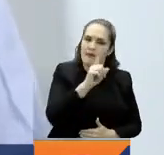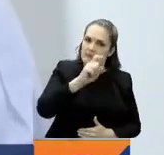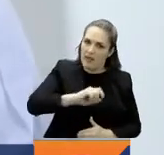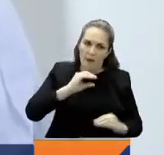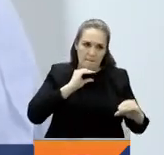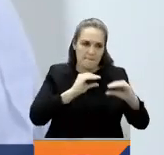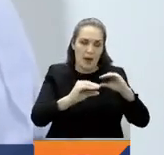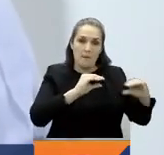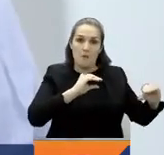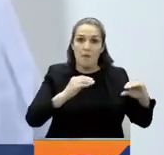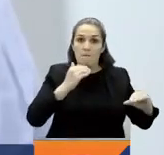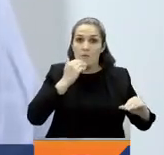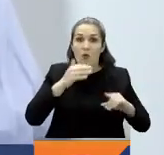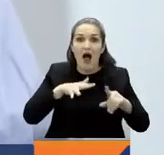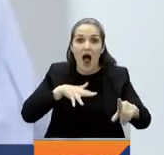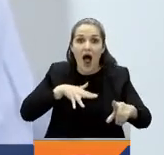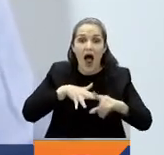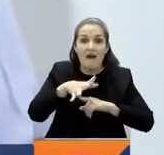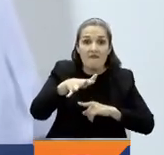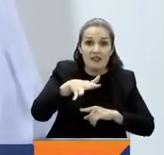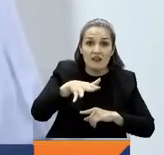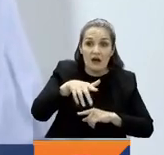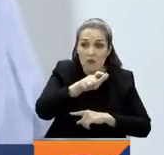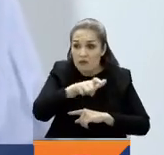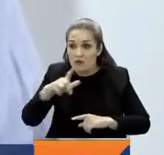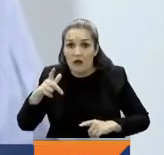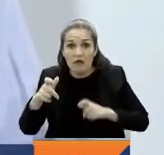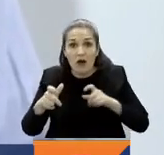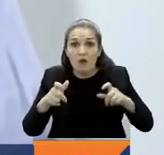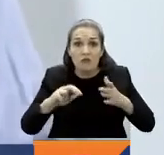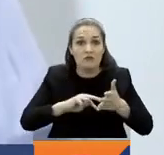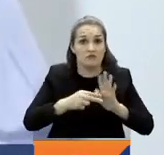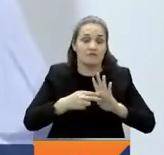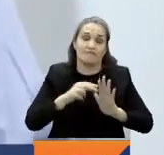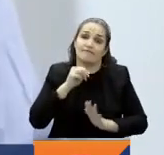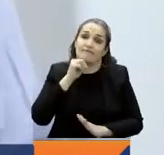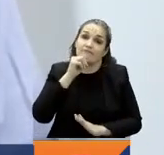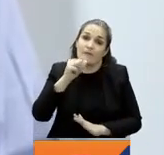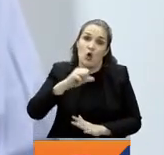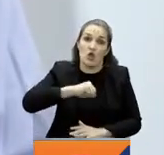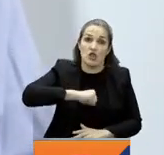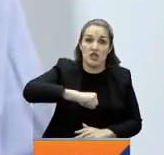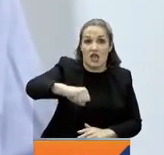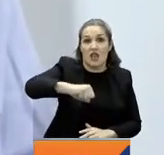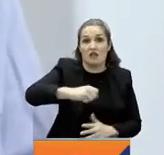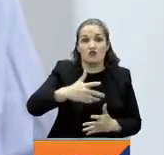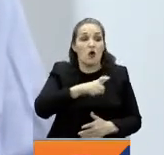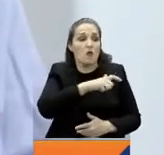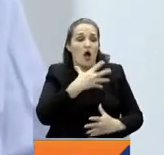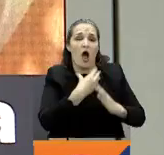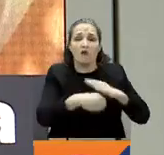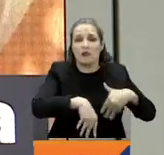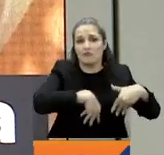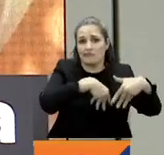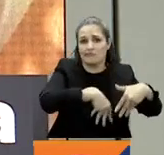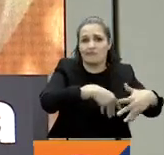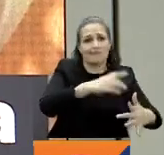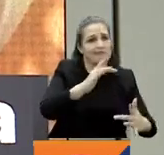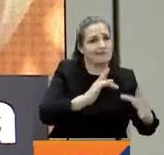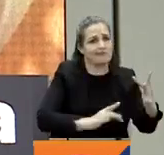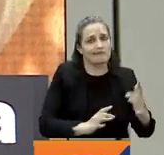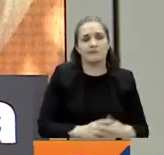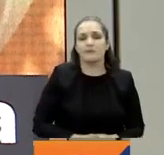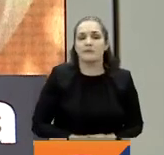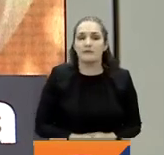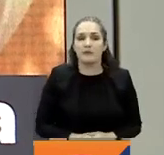Impedir la vacunación constituye una medida desproporcionada y supera el derecho a la protesta del personal sanitario. El